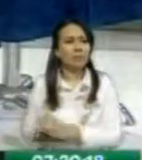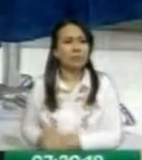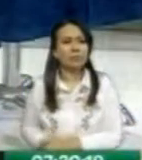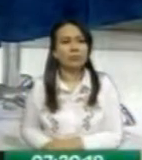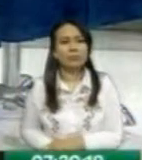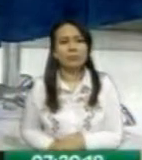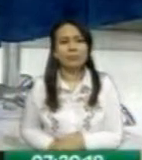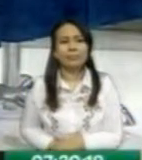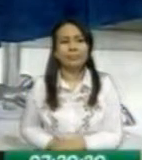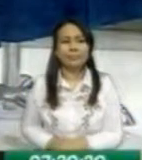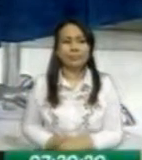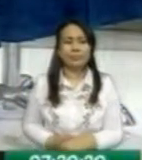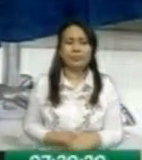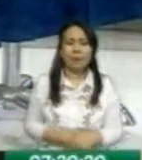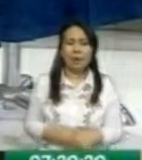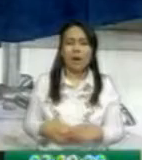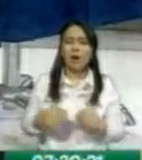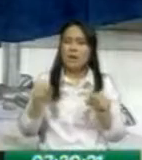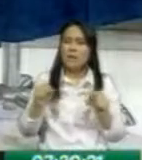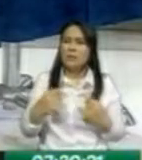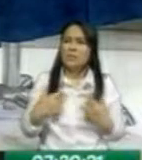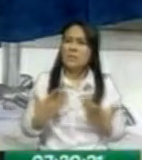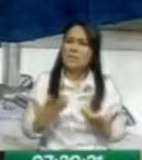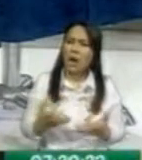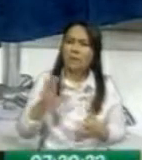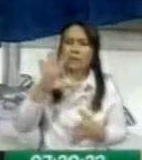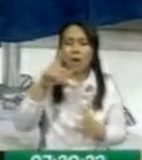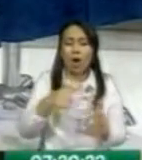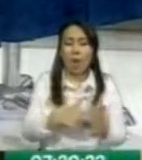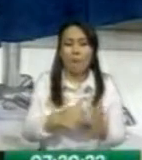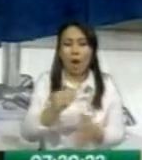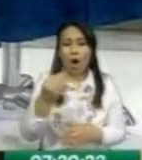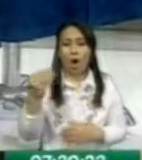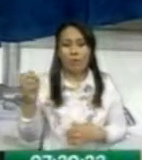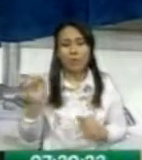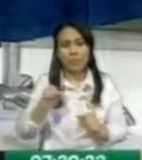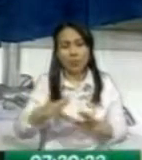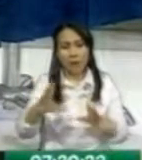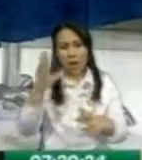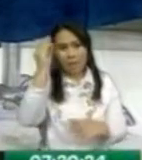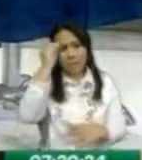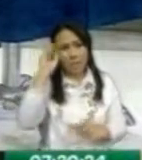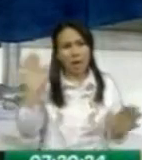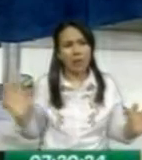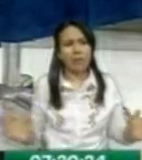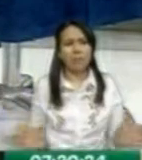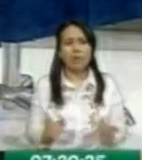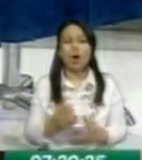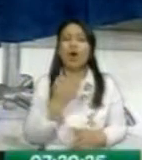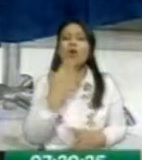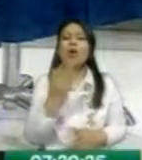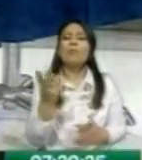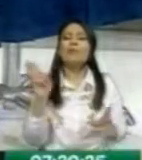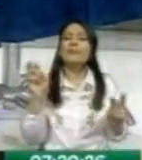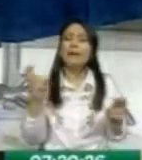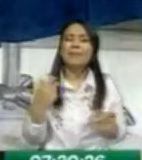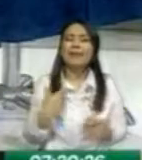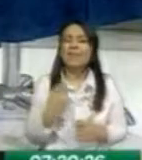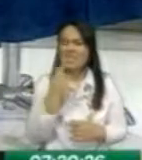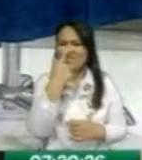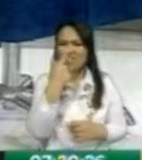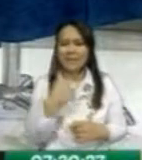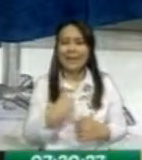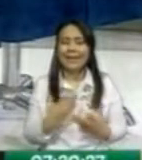Tomando en consideración que proyectan que sean alrededor de 5.000 los que se beneficien de este tema del Impulso Joven, ¿cómo acceden? ¿Qué tienen que hacer los